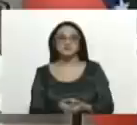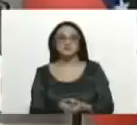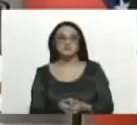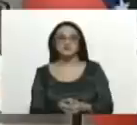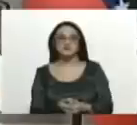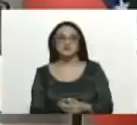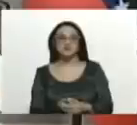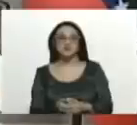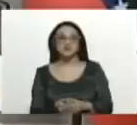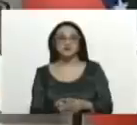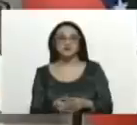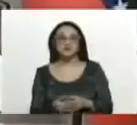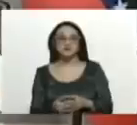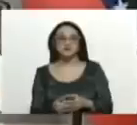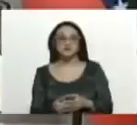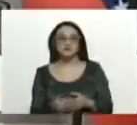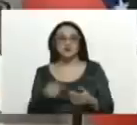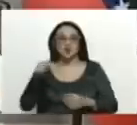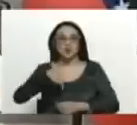hoy